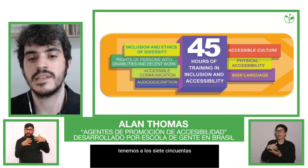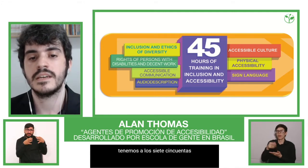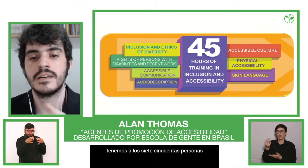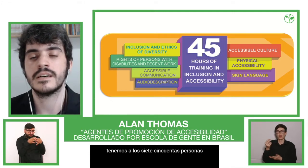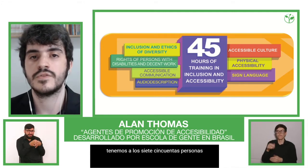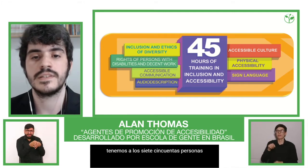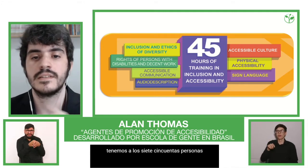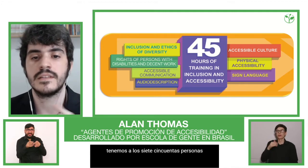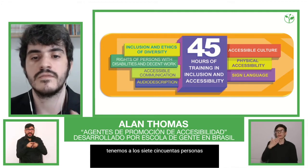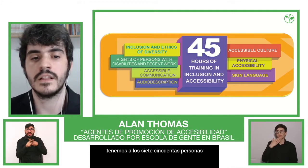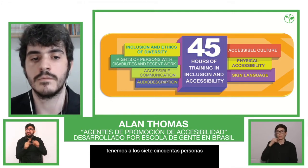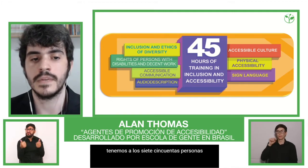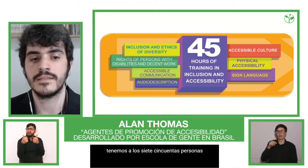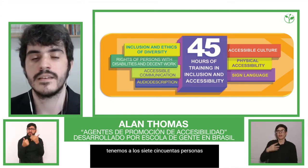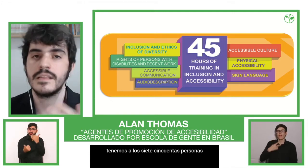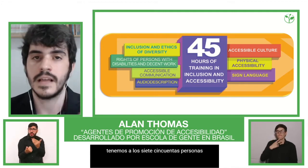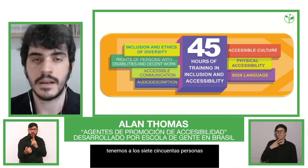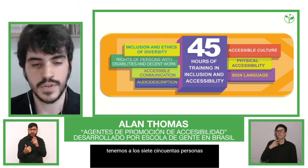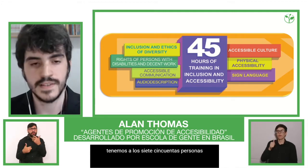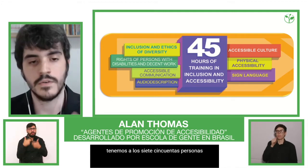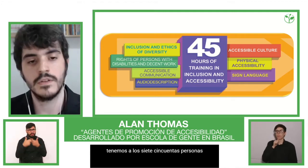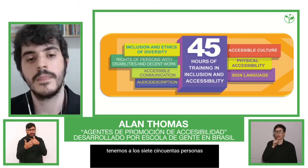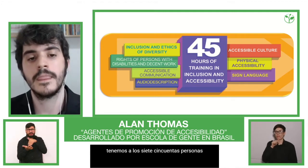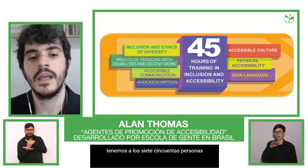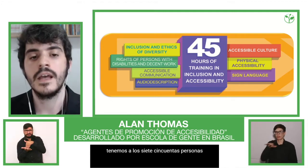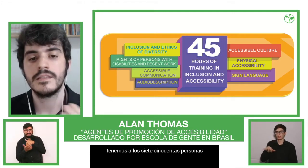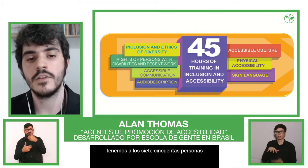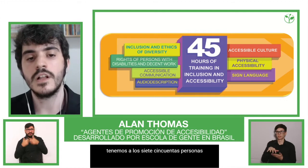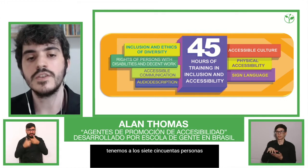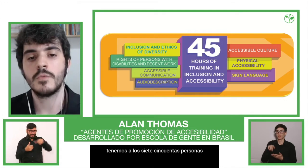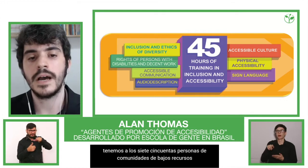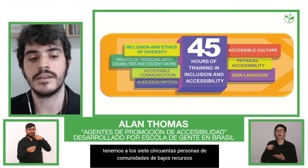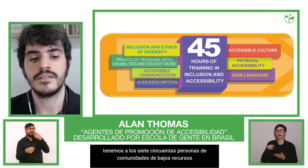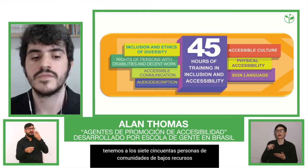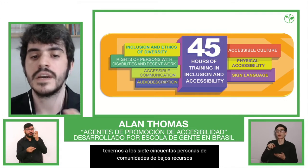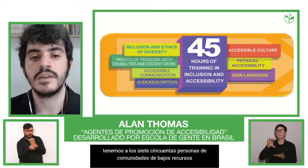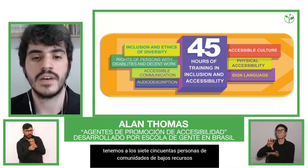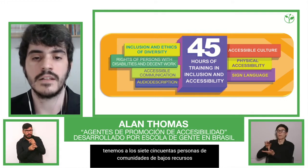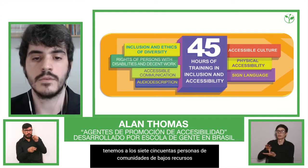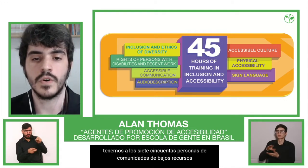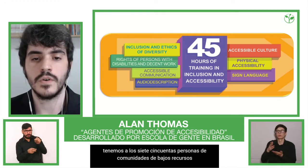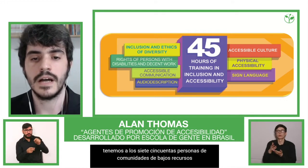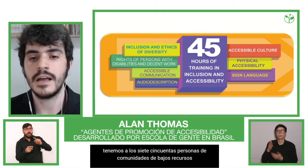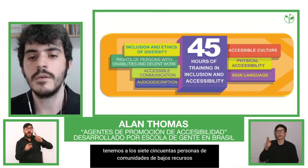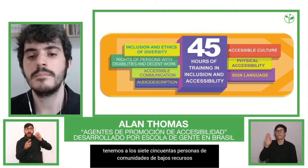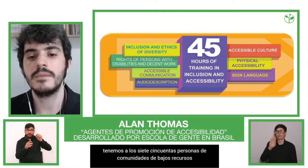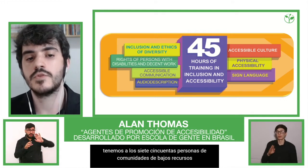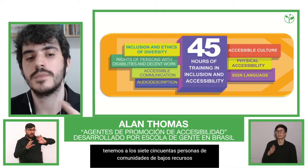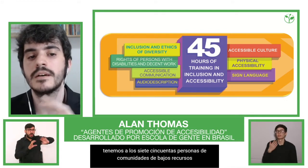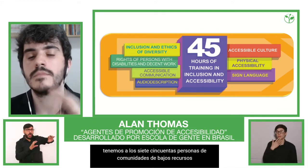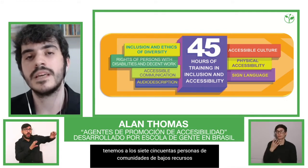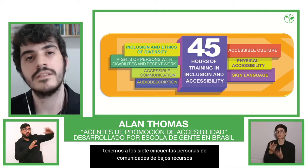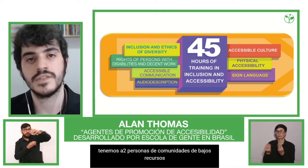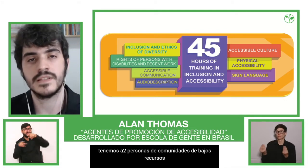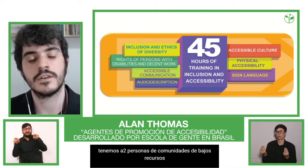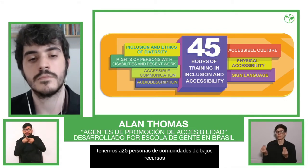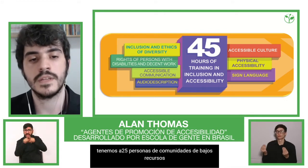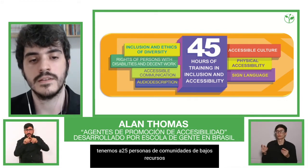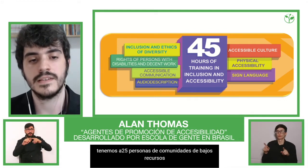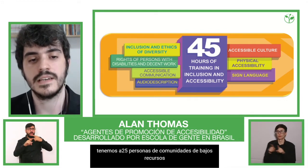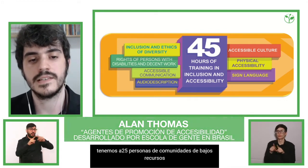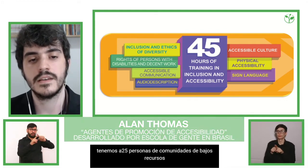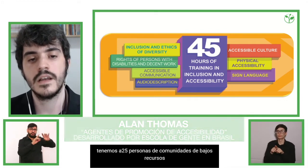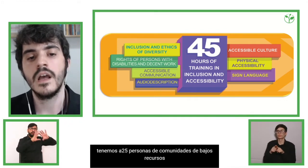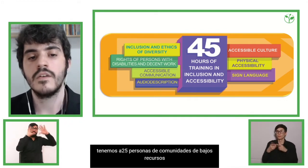con discapacidad viven en la pobreza en países como Brasil. Es muy valioso